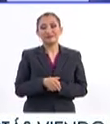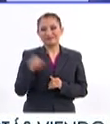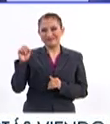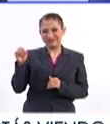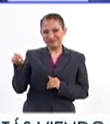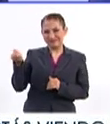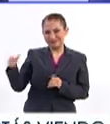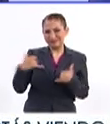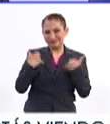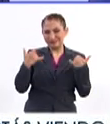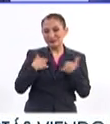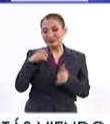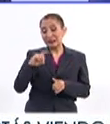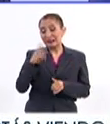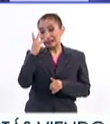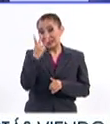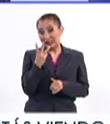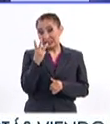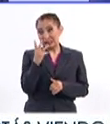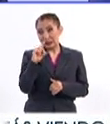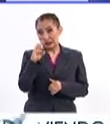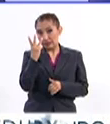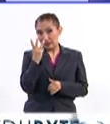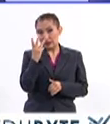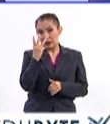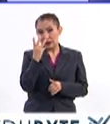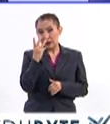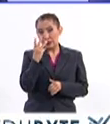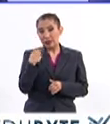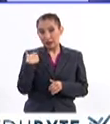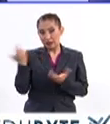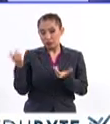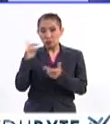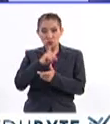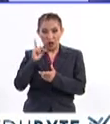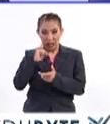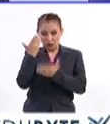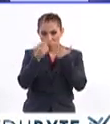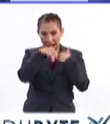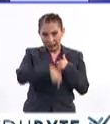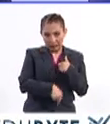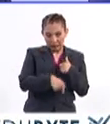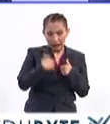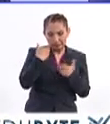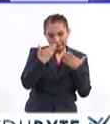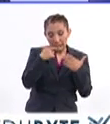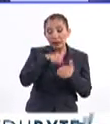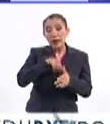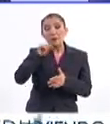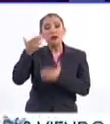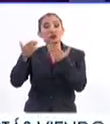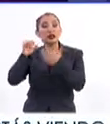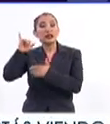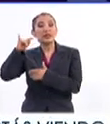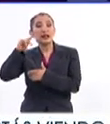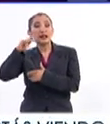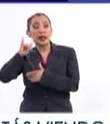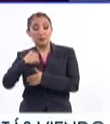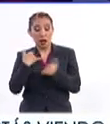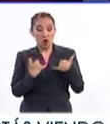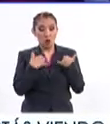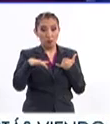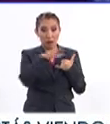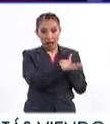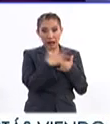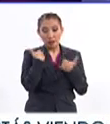estos chicos, el 33% de las chicas que pasan por FIRST acaban en ingeniería. Para los